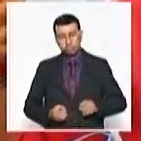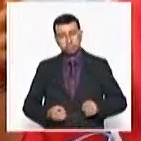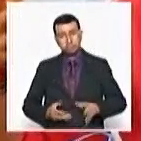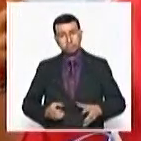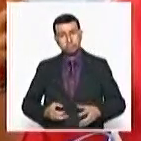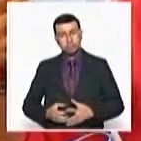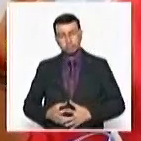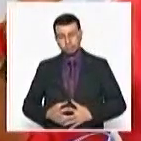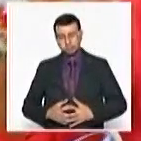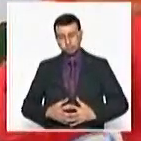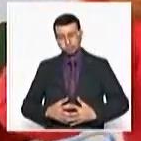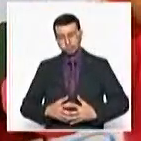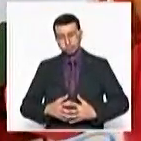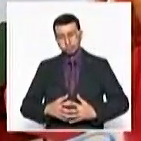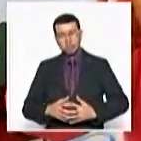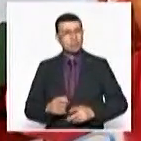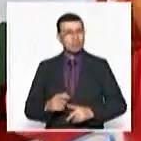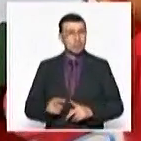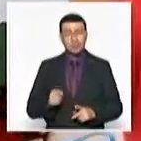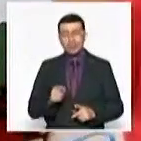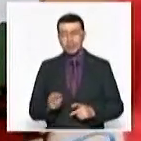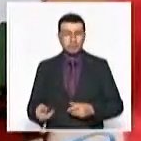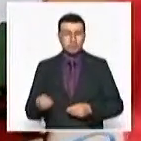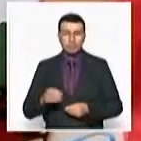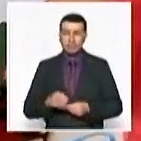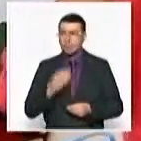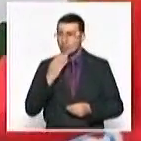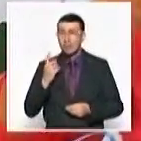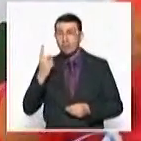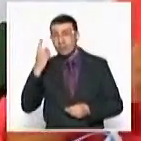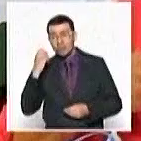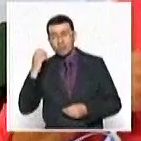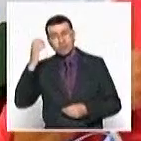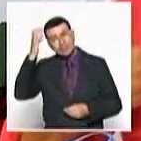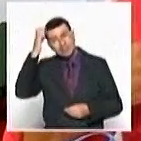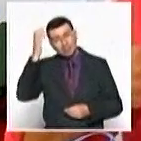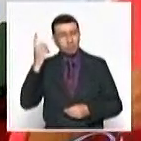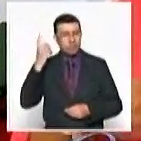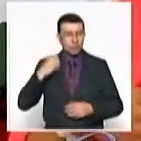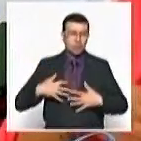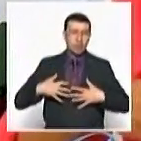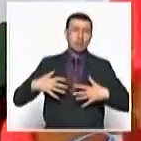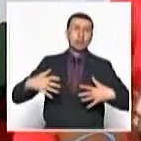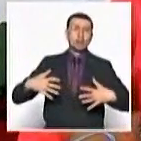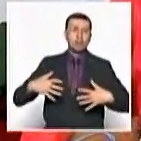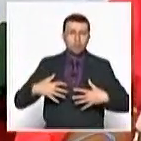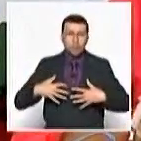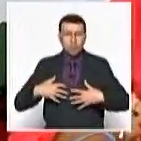ser humano. Pero a esas celulitas le faltó cerebro, pulmón,